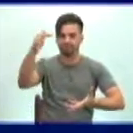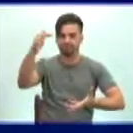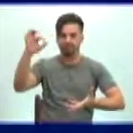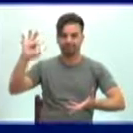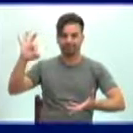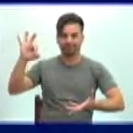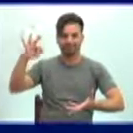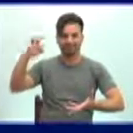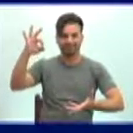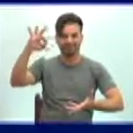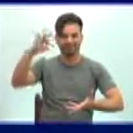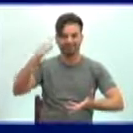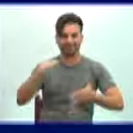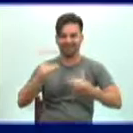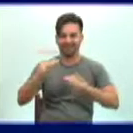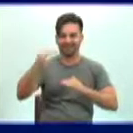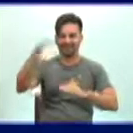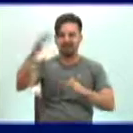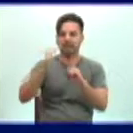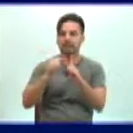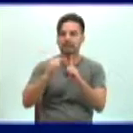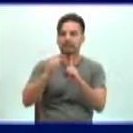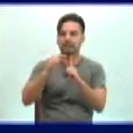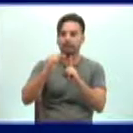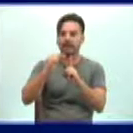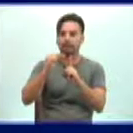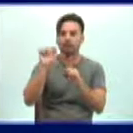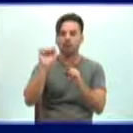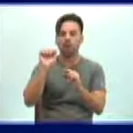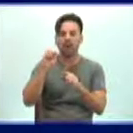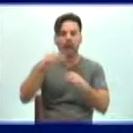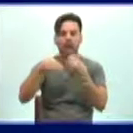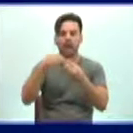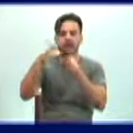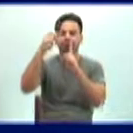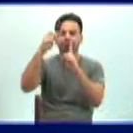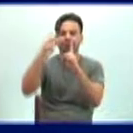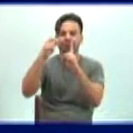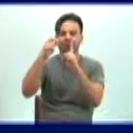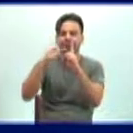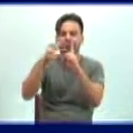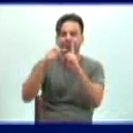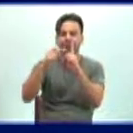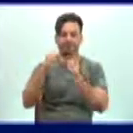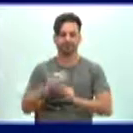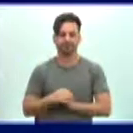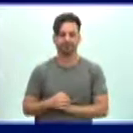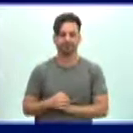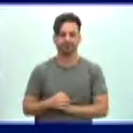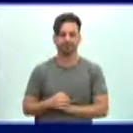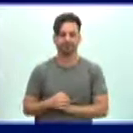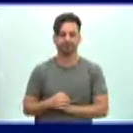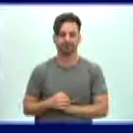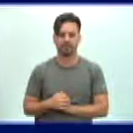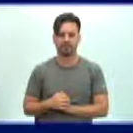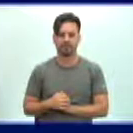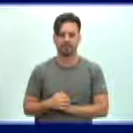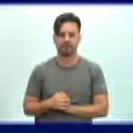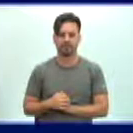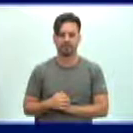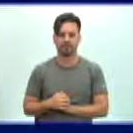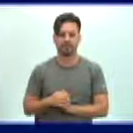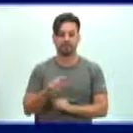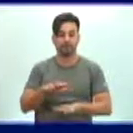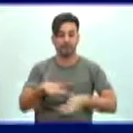la temperatura disminuye. La latitud, en tanto entonces, es un factor que modifica el clima. La distribución de